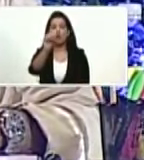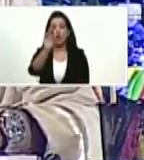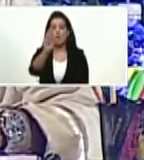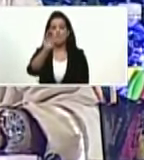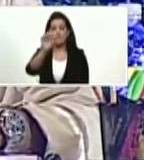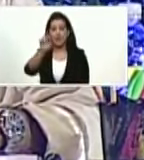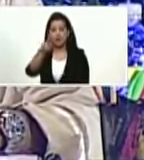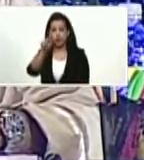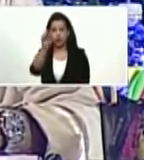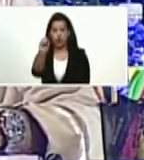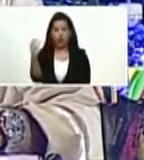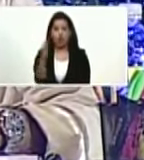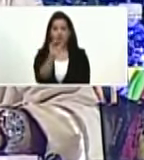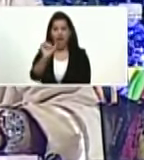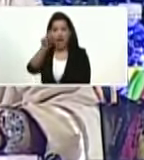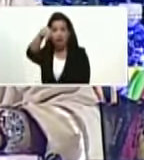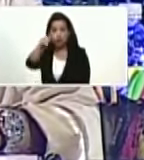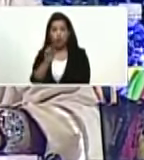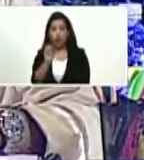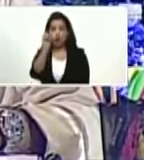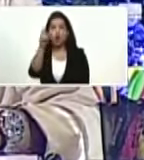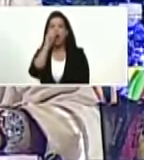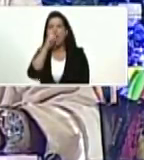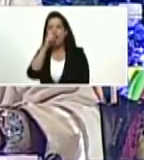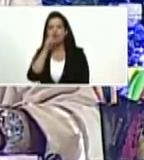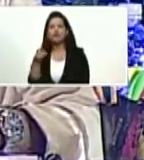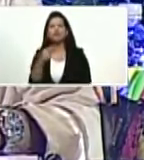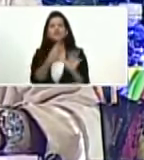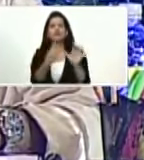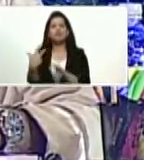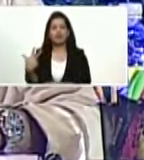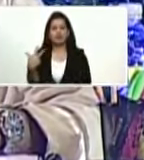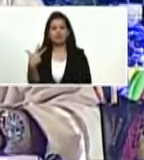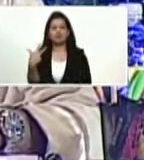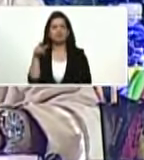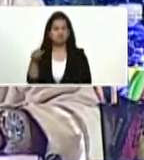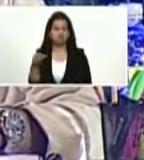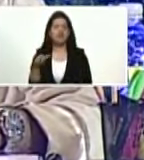Romero, de 63 años, de Barquisimeto,